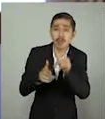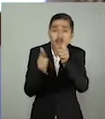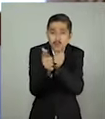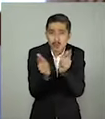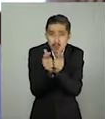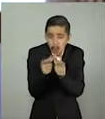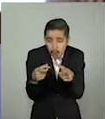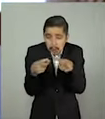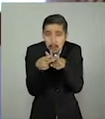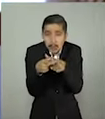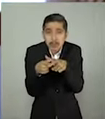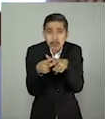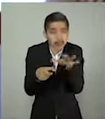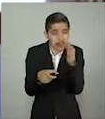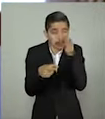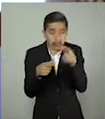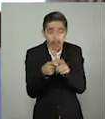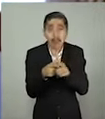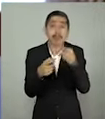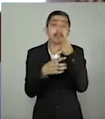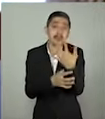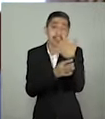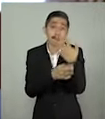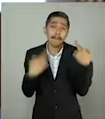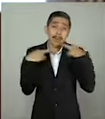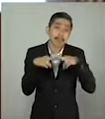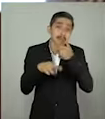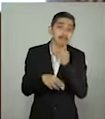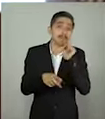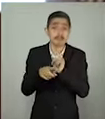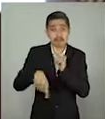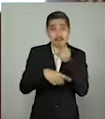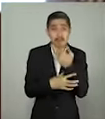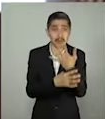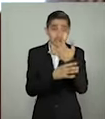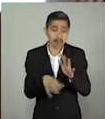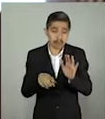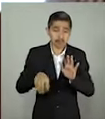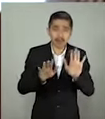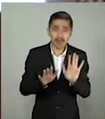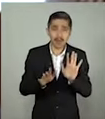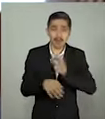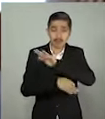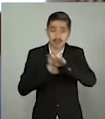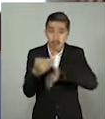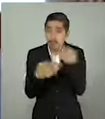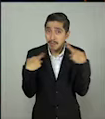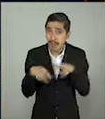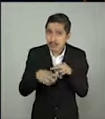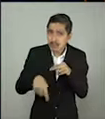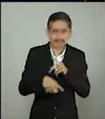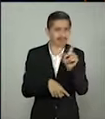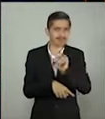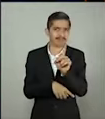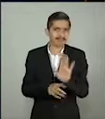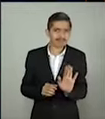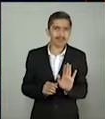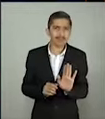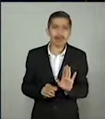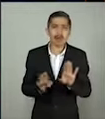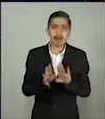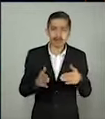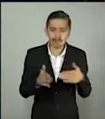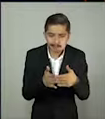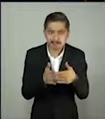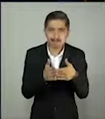grupo que se dicen ser maestras y maestros, que en realidad no todos son maestros, a tener